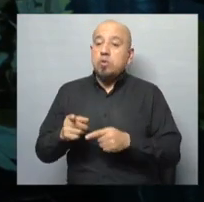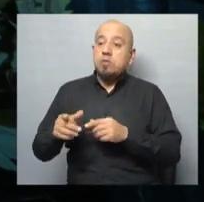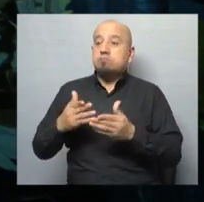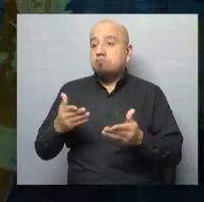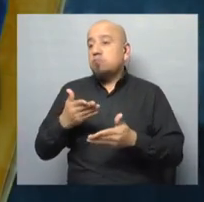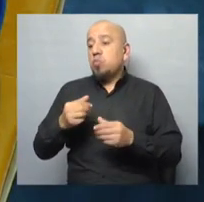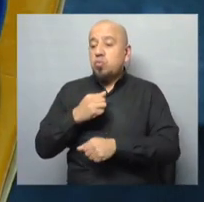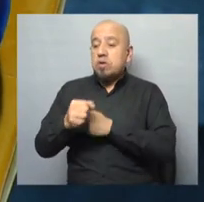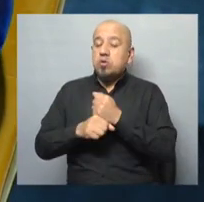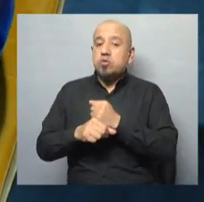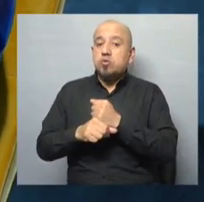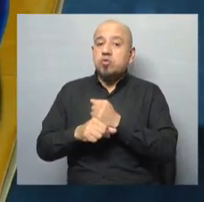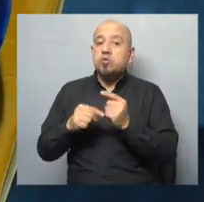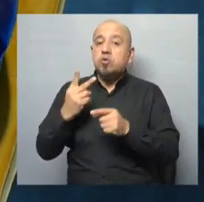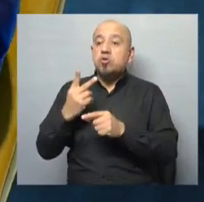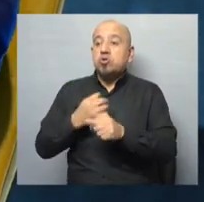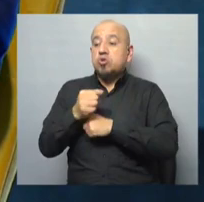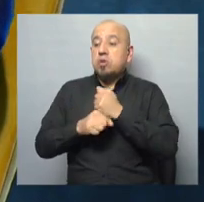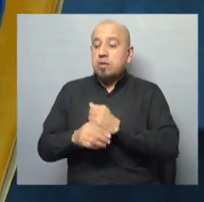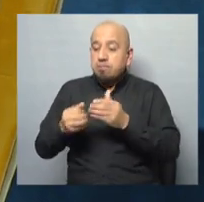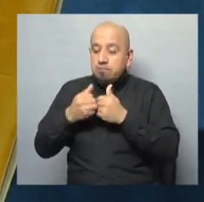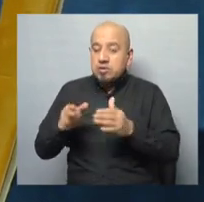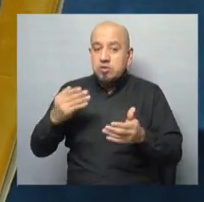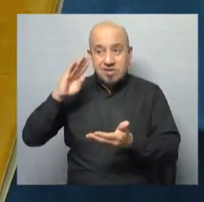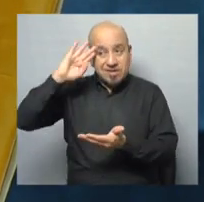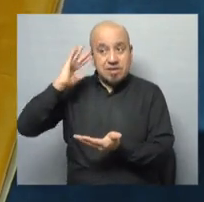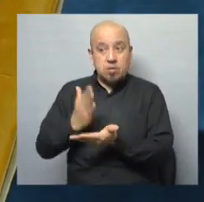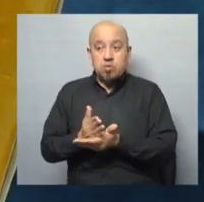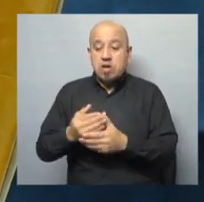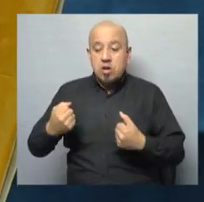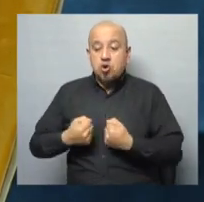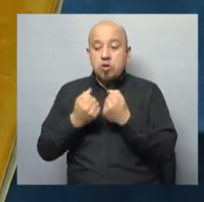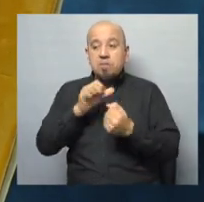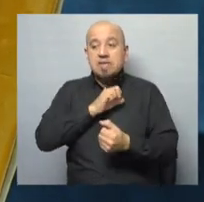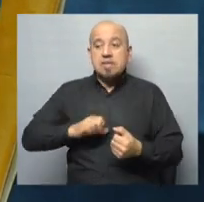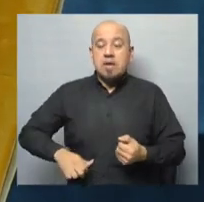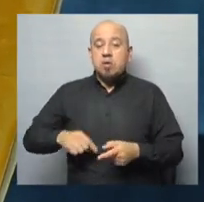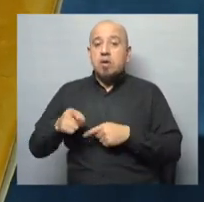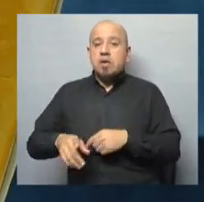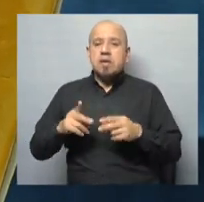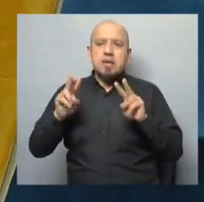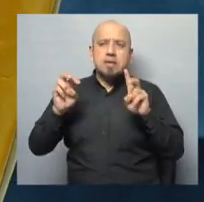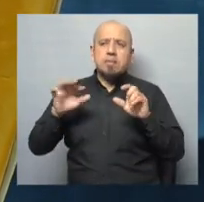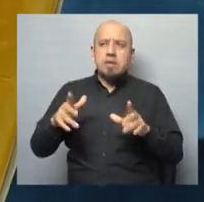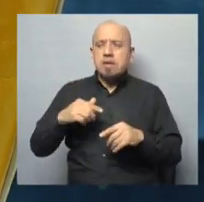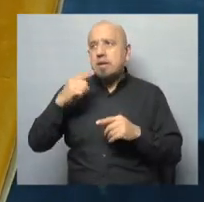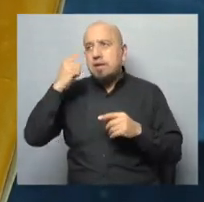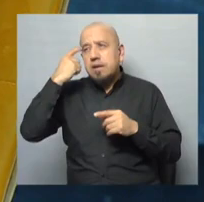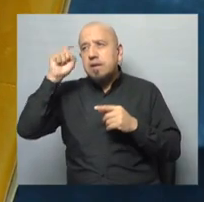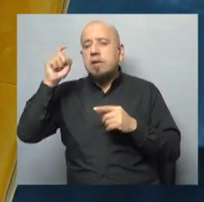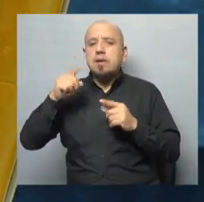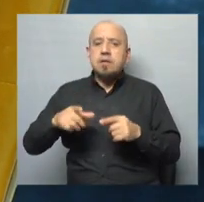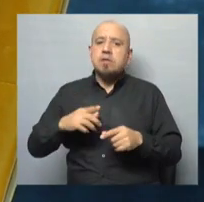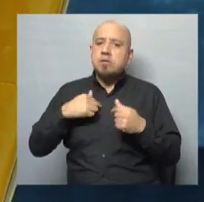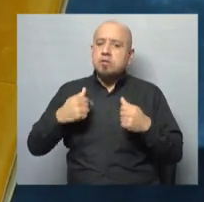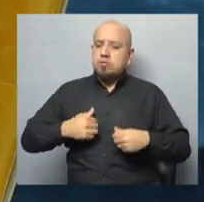hablando de un año dos años sigue igual prestado donde una de las cosas que se quería afirmar esa idea los